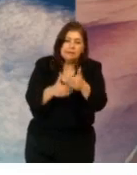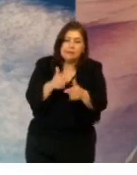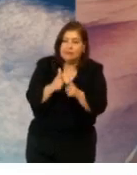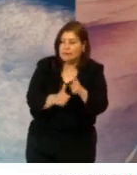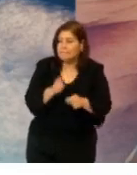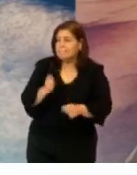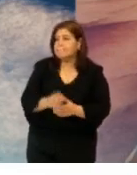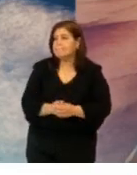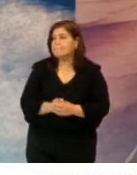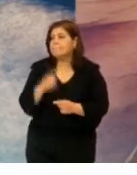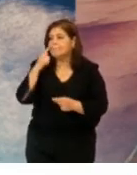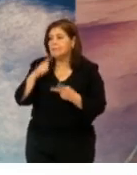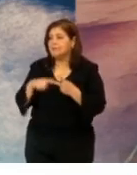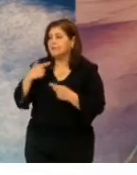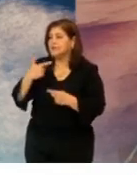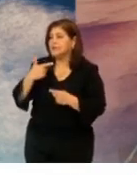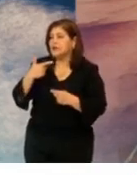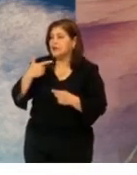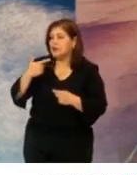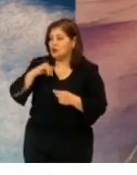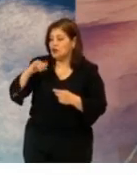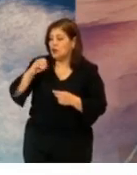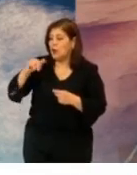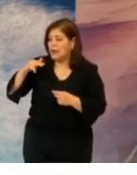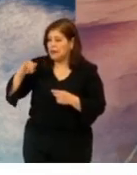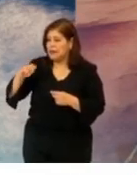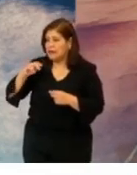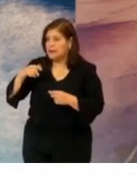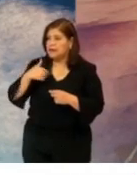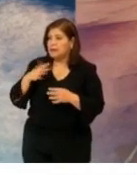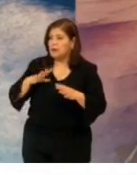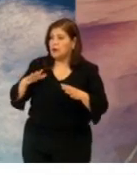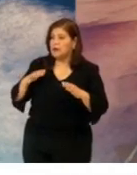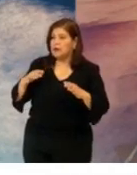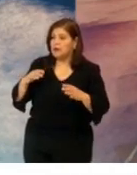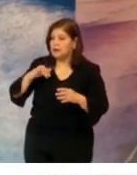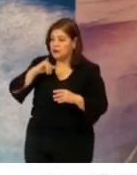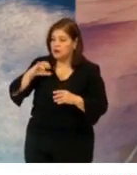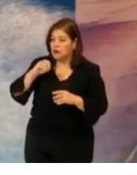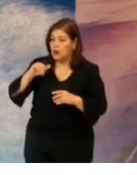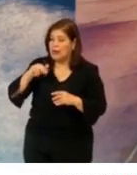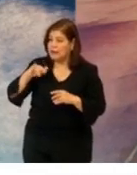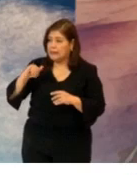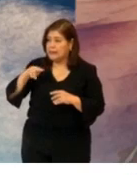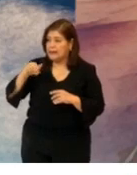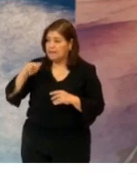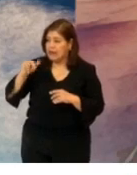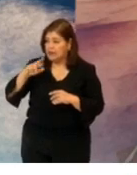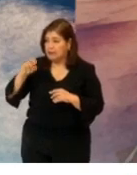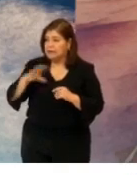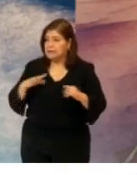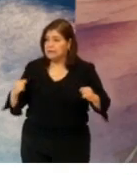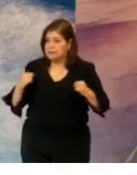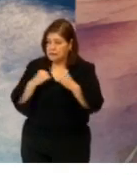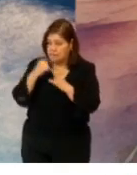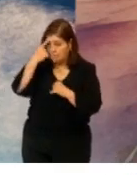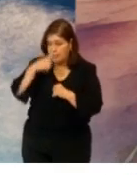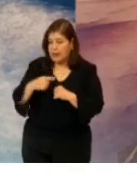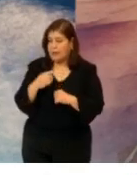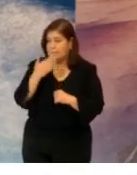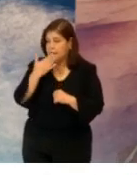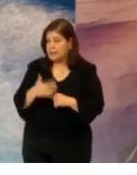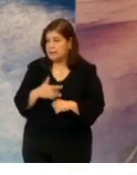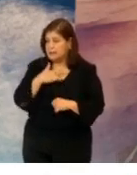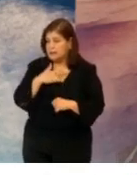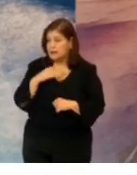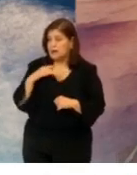Hola, muy buenos días. Yoali Navarro, desde la Institución para el Bienestar ¿Qué y Cómo? No escuché el nombre, perdón. Yoali Navarro, desde la Institución para el Bienestar ¿Qué y Cómo?